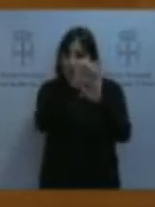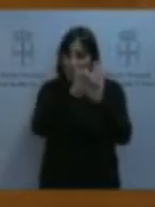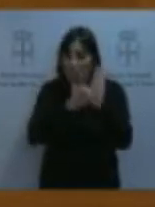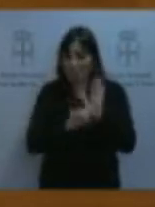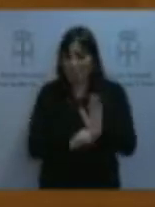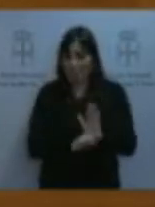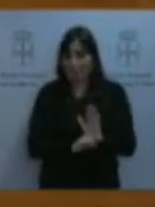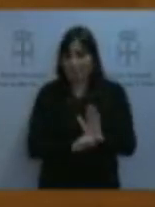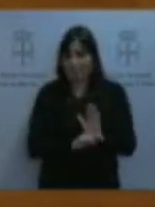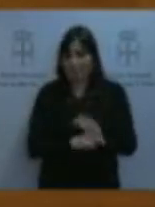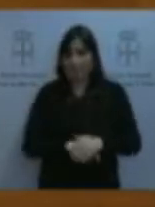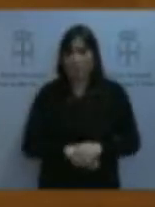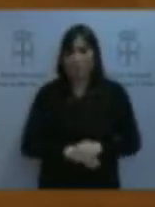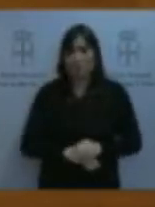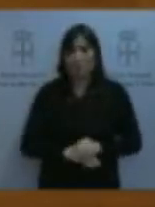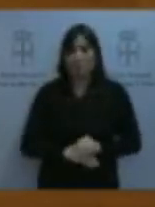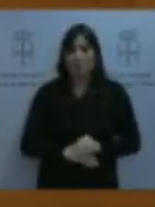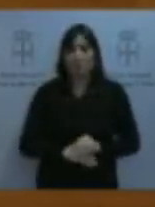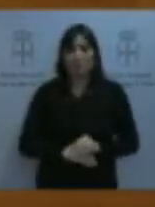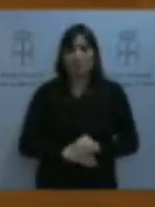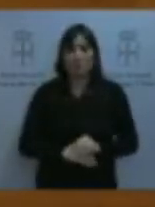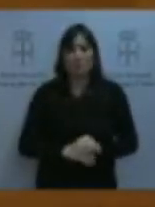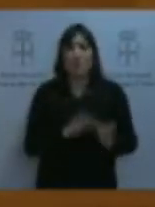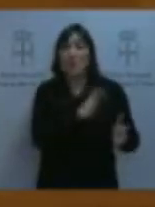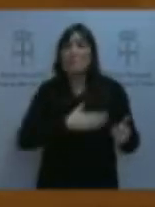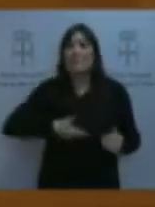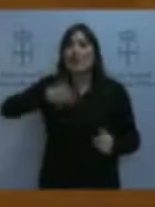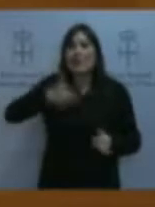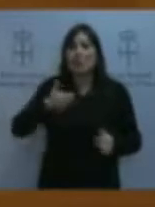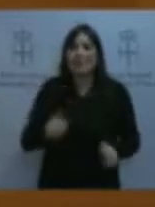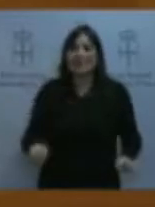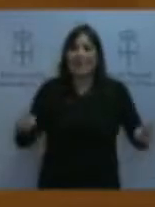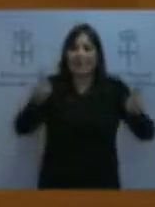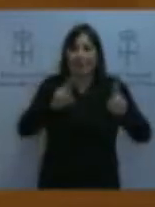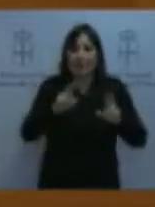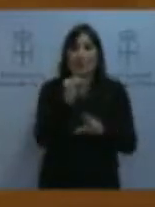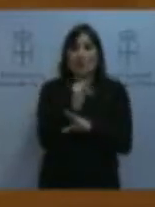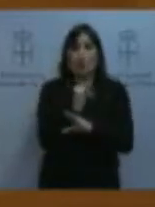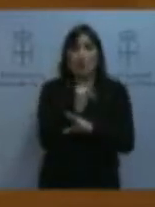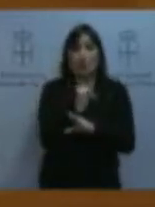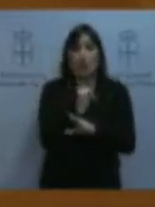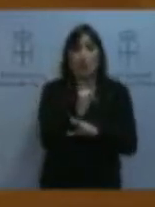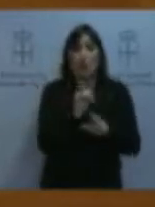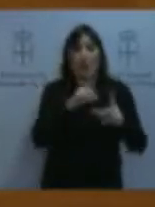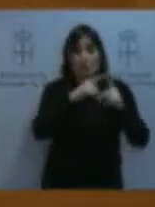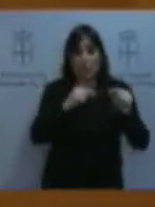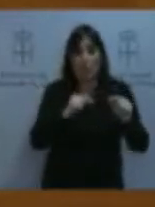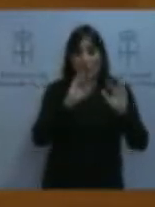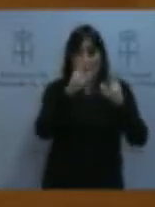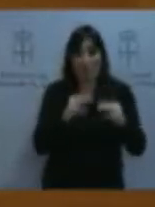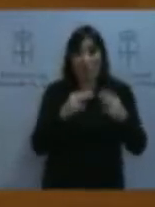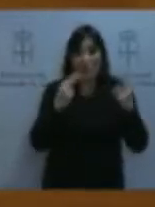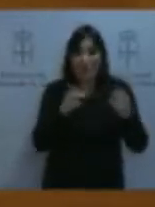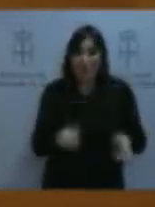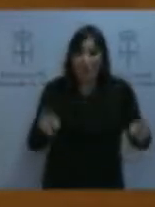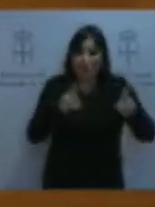entre ellas un papel fundamental la reconversión del actual Instituto Asturiano de Administración Pública en una escuela de preparación